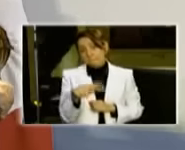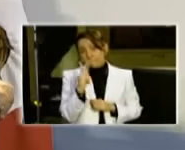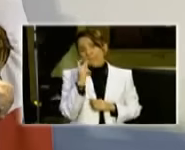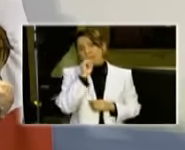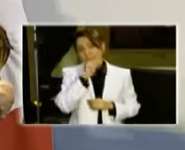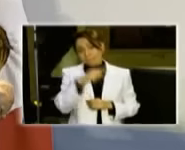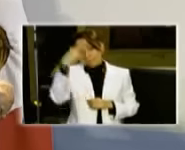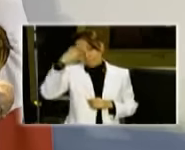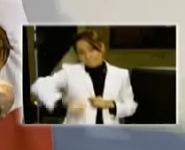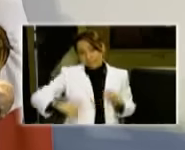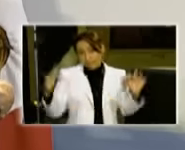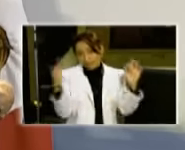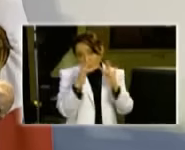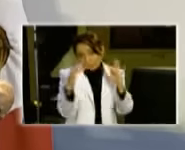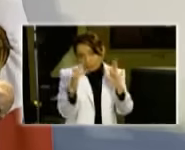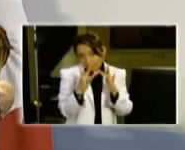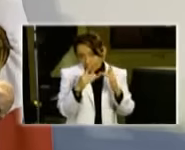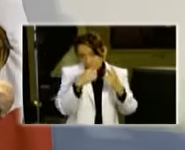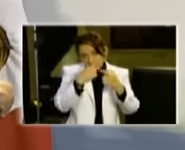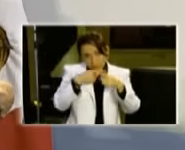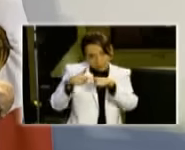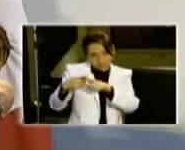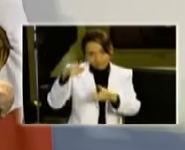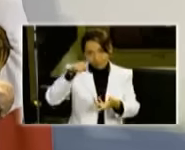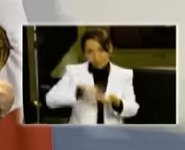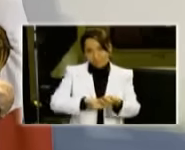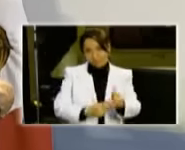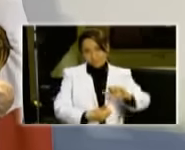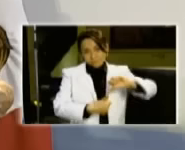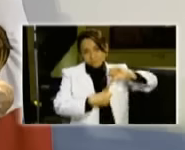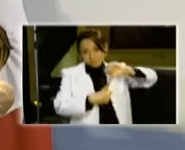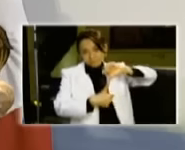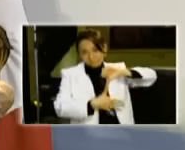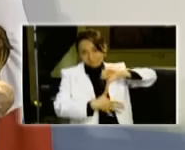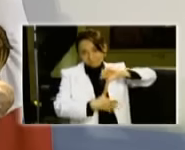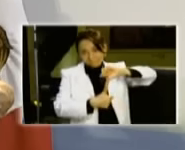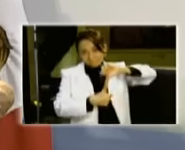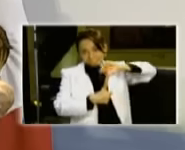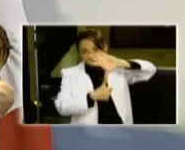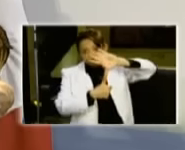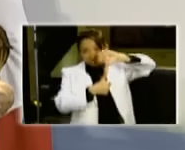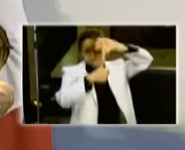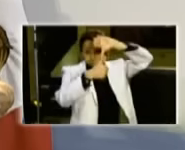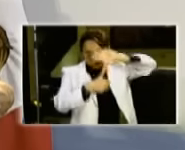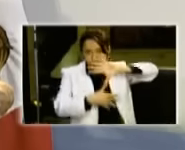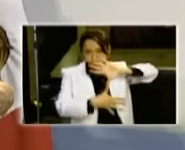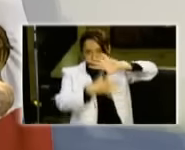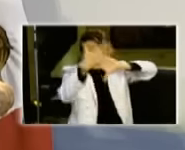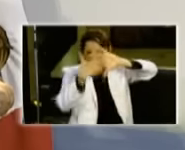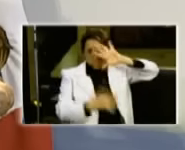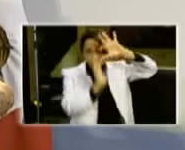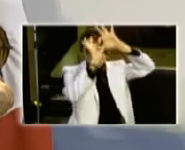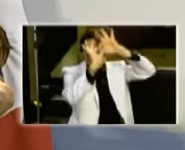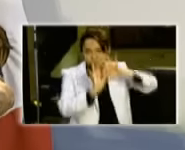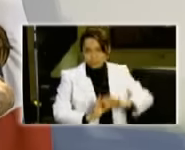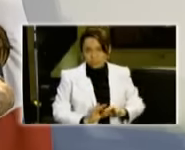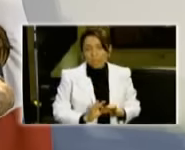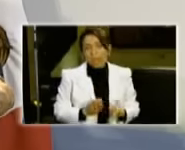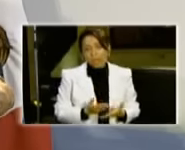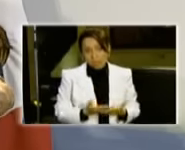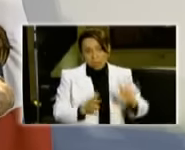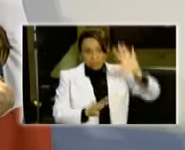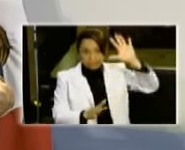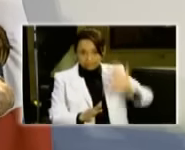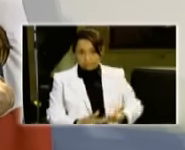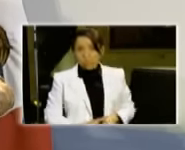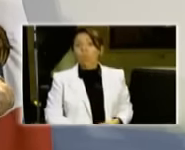América Latina, el Caribe, Estados Unidos y Canadá. Este hemisferio llega allá a los 1.000 millones de habitantes.